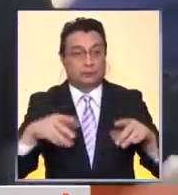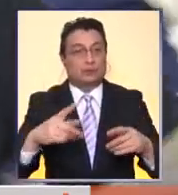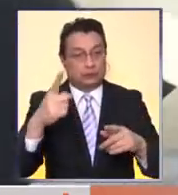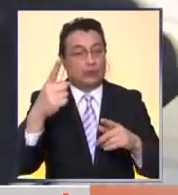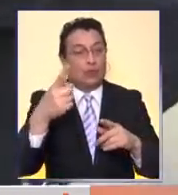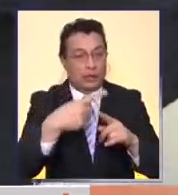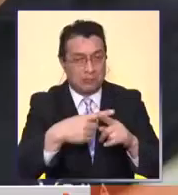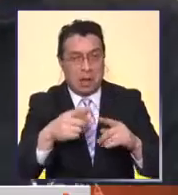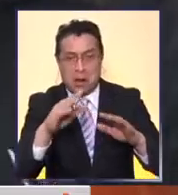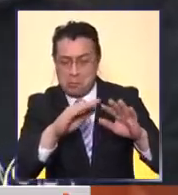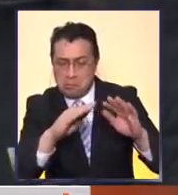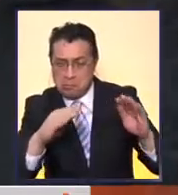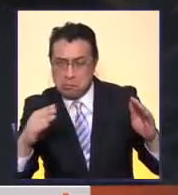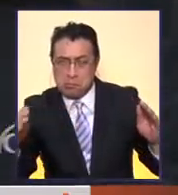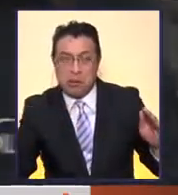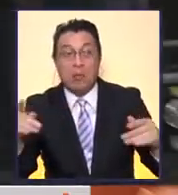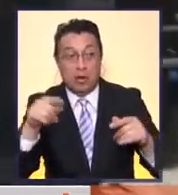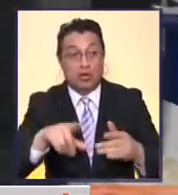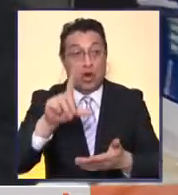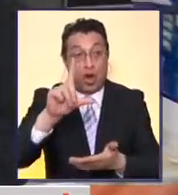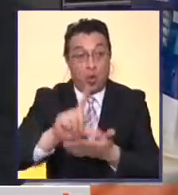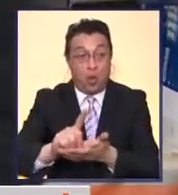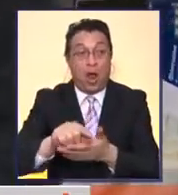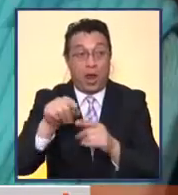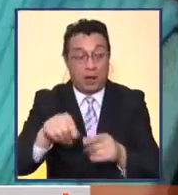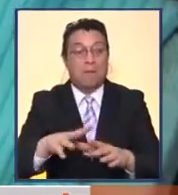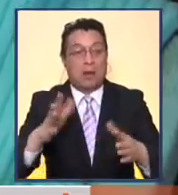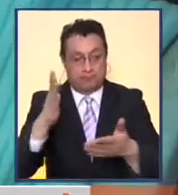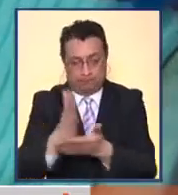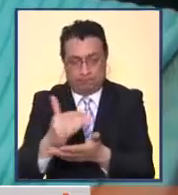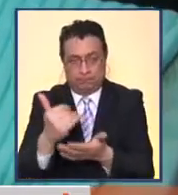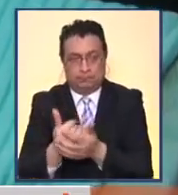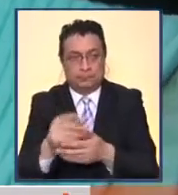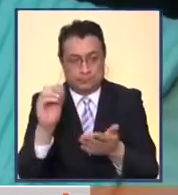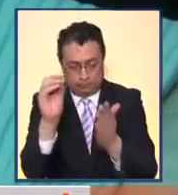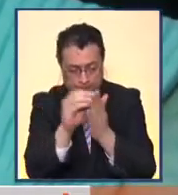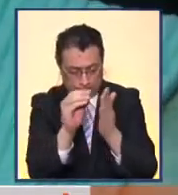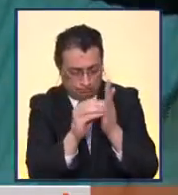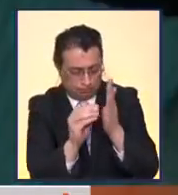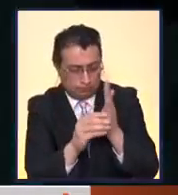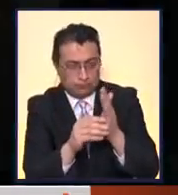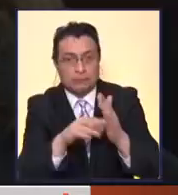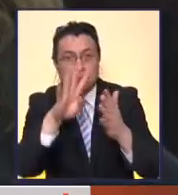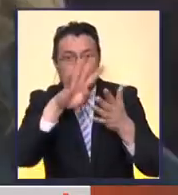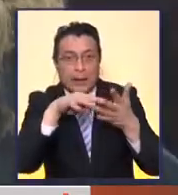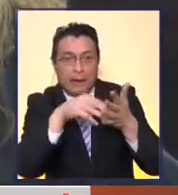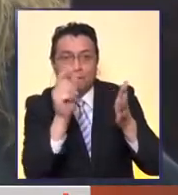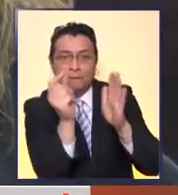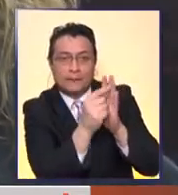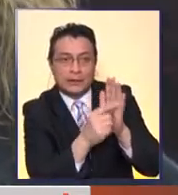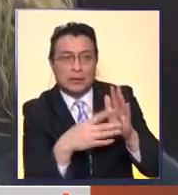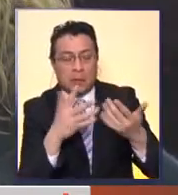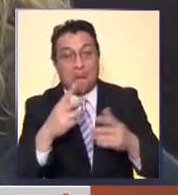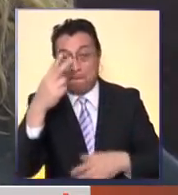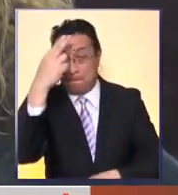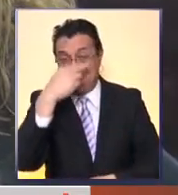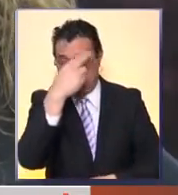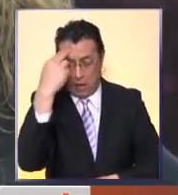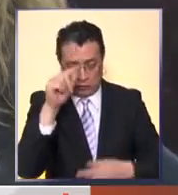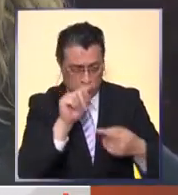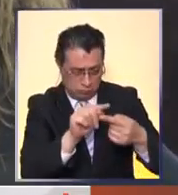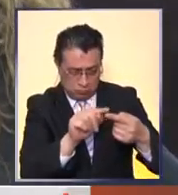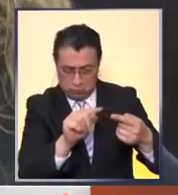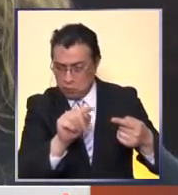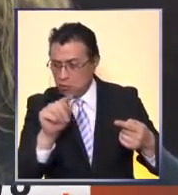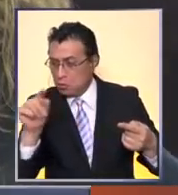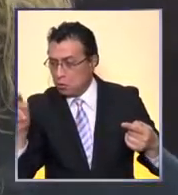precavidos. Pero en este lugar, hace bastante más están organizando calendario en mano. Más o menos como en marzo. En marzo más o menos